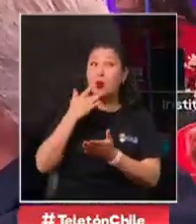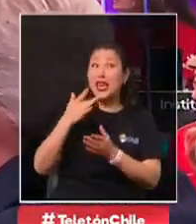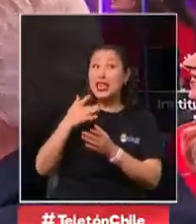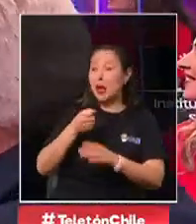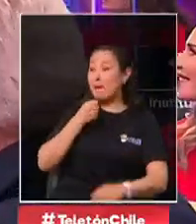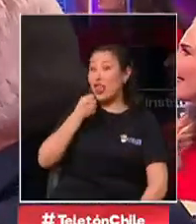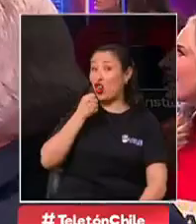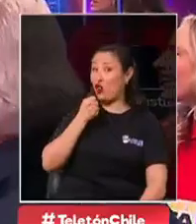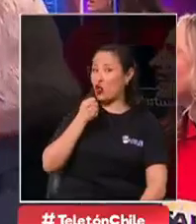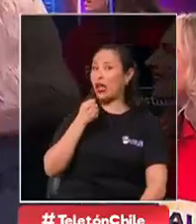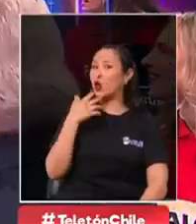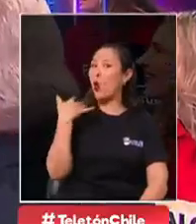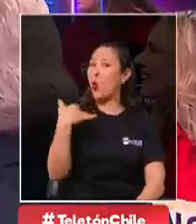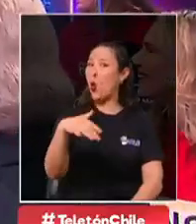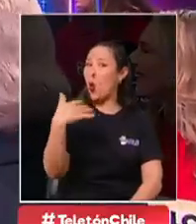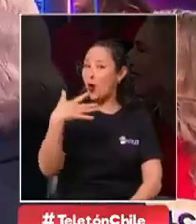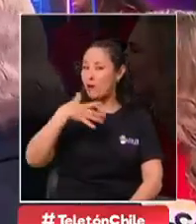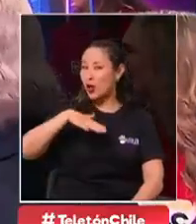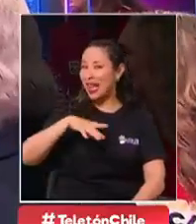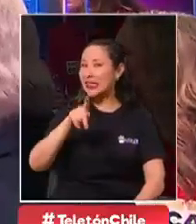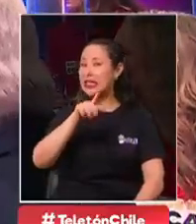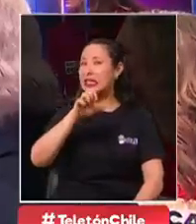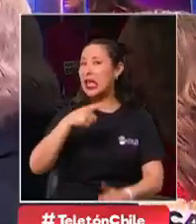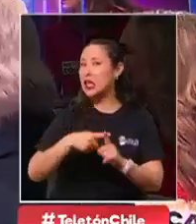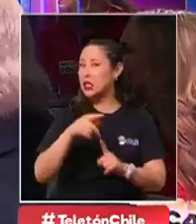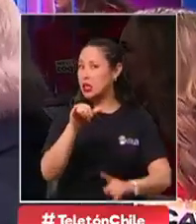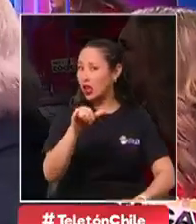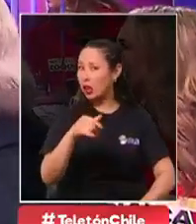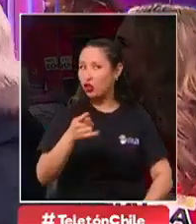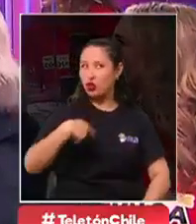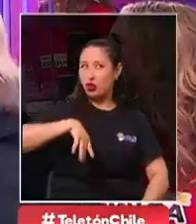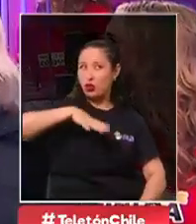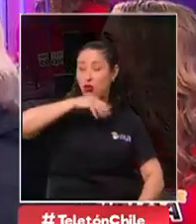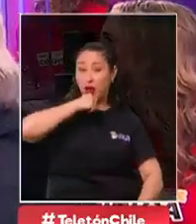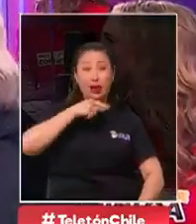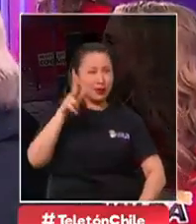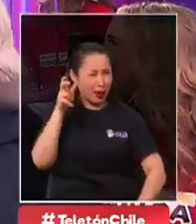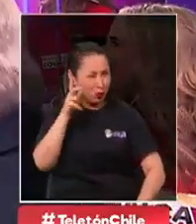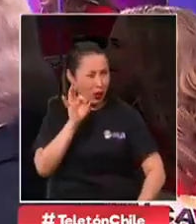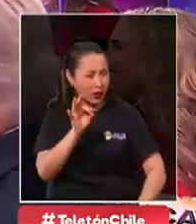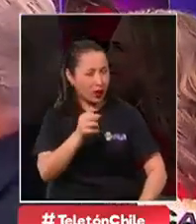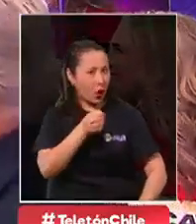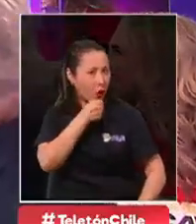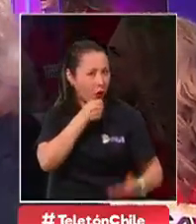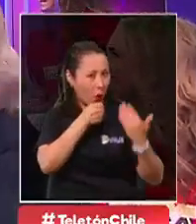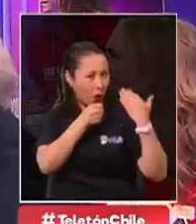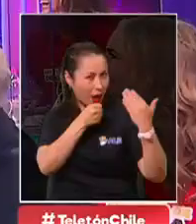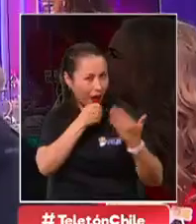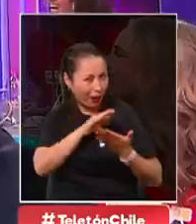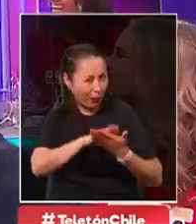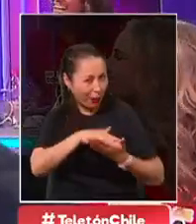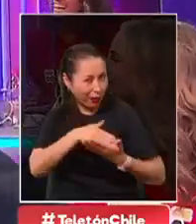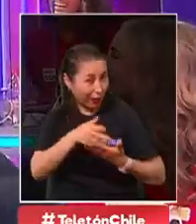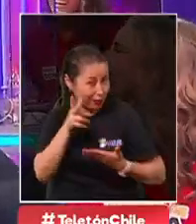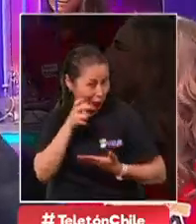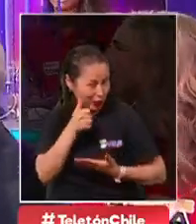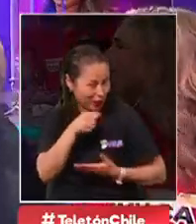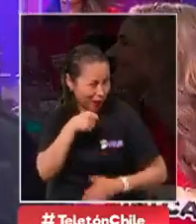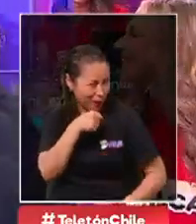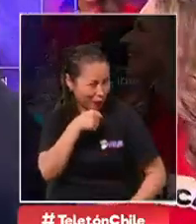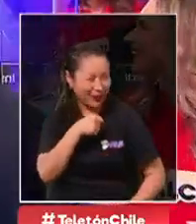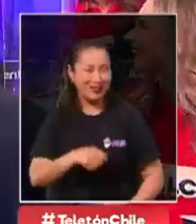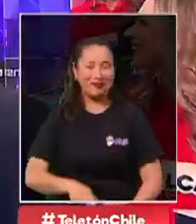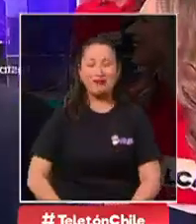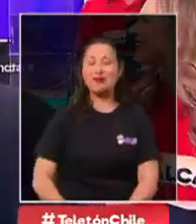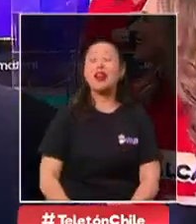no lo tenemos nosotros. ¿Suena sexy allá? Hola, ¿qué tal? Suena bien, ¿no? Sí. Oye, y déjame decir una